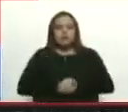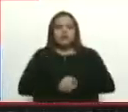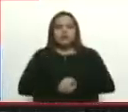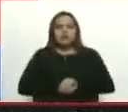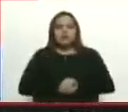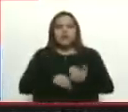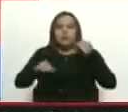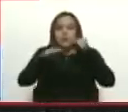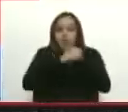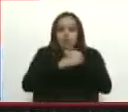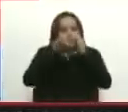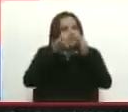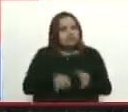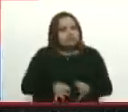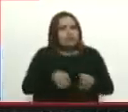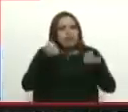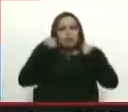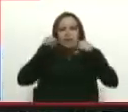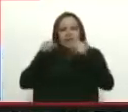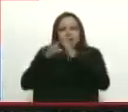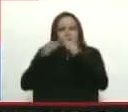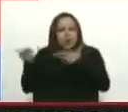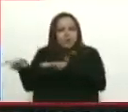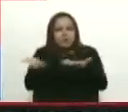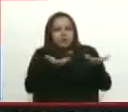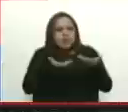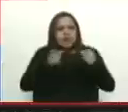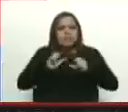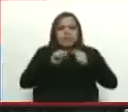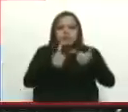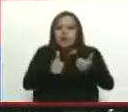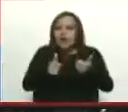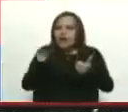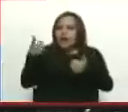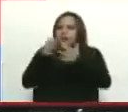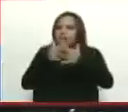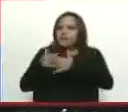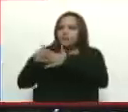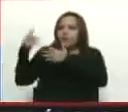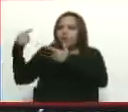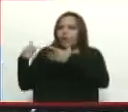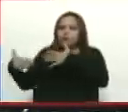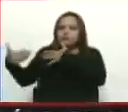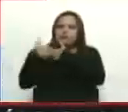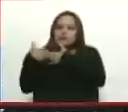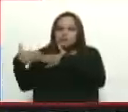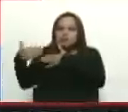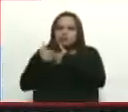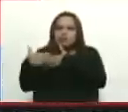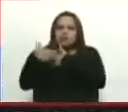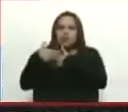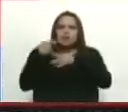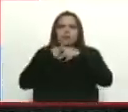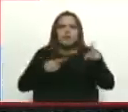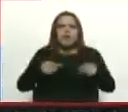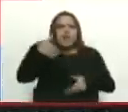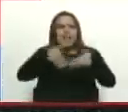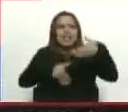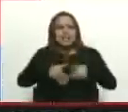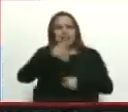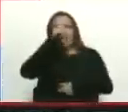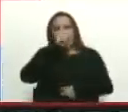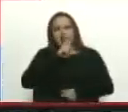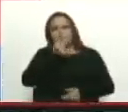establecida y practicada entre todos los ciudadanos, comenzó el ataque. Pero ellos, en la elección del año